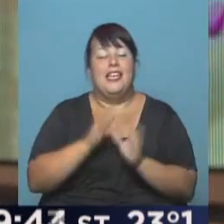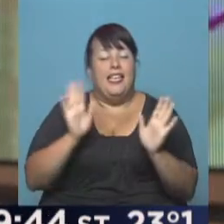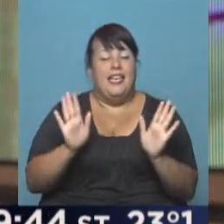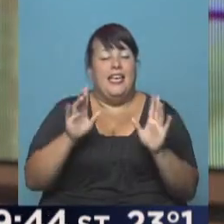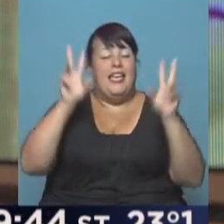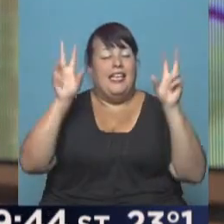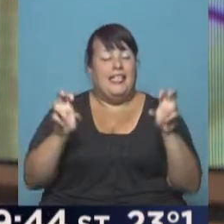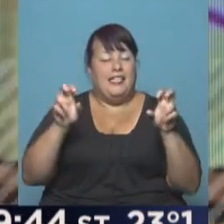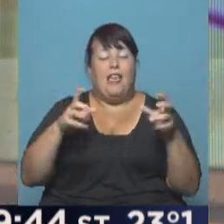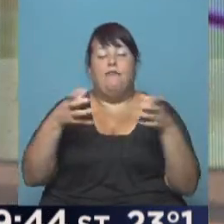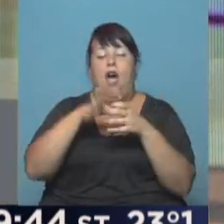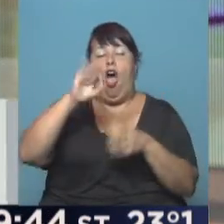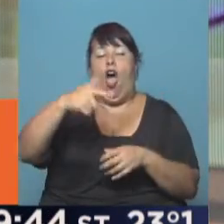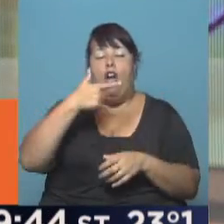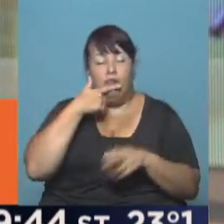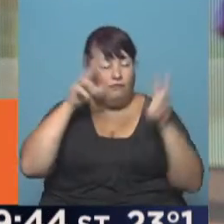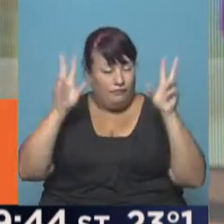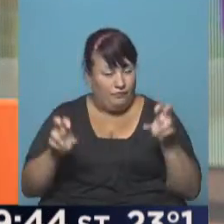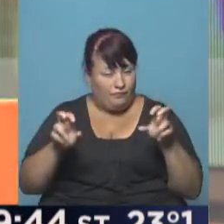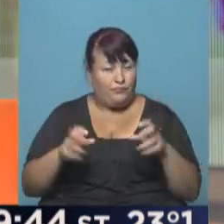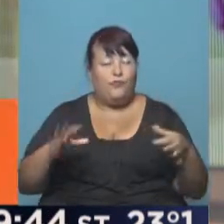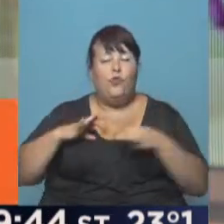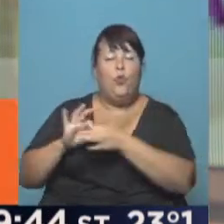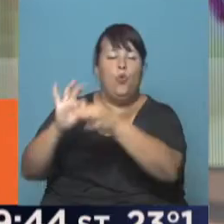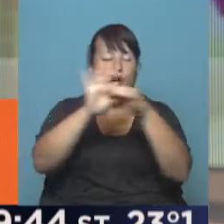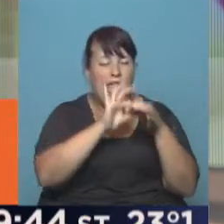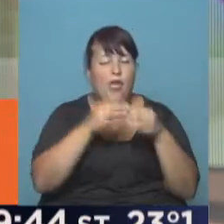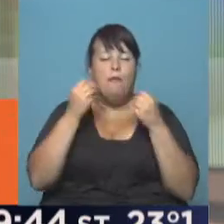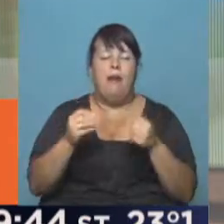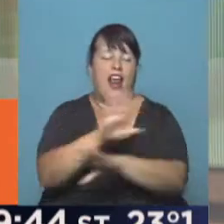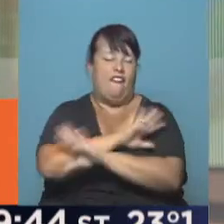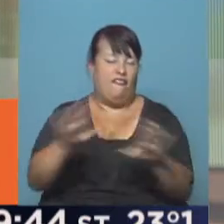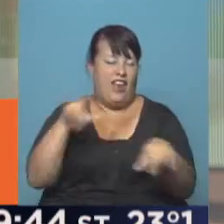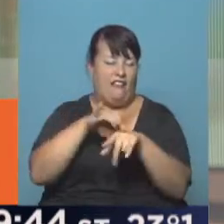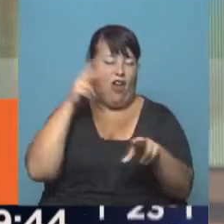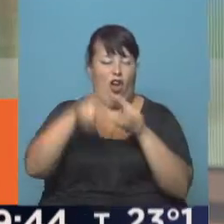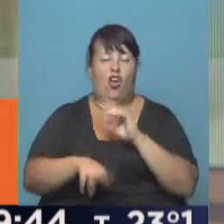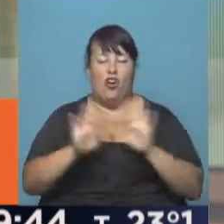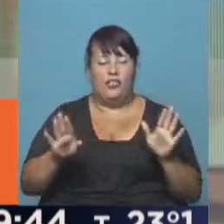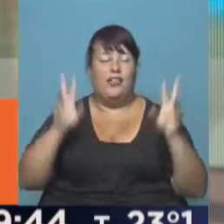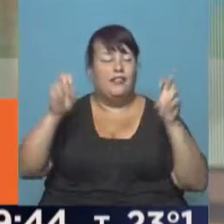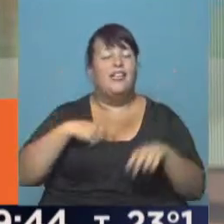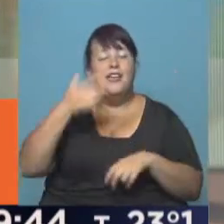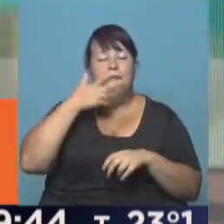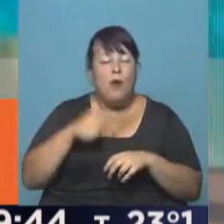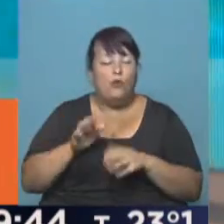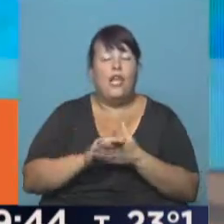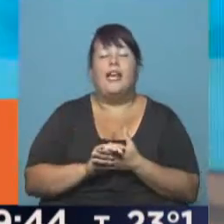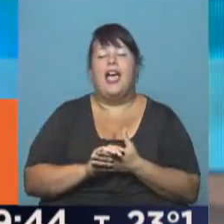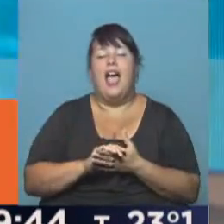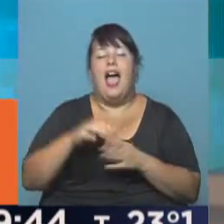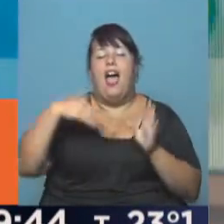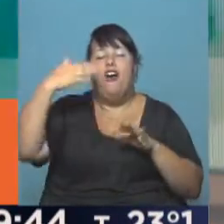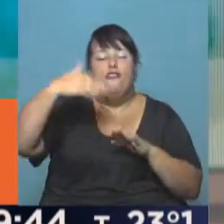el lema de la Organización Mundial de la Salud, unidos para darle fin a esta enfermedad, me gustaría que en